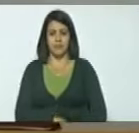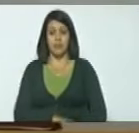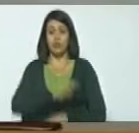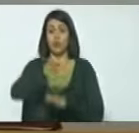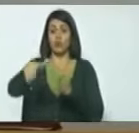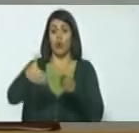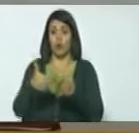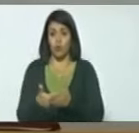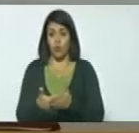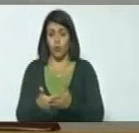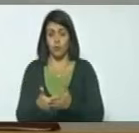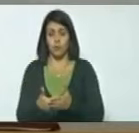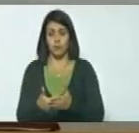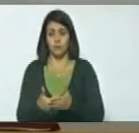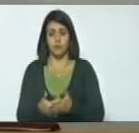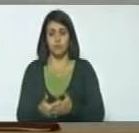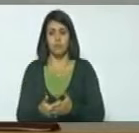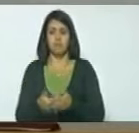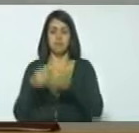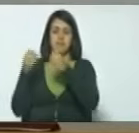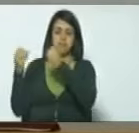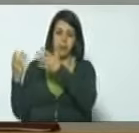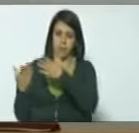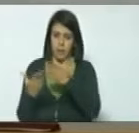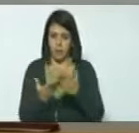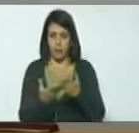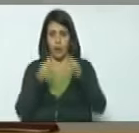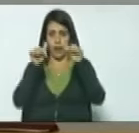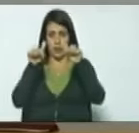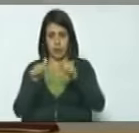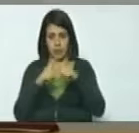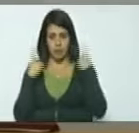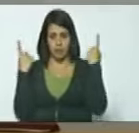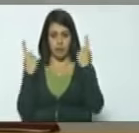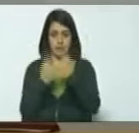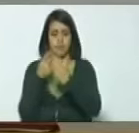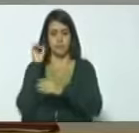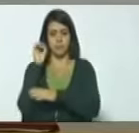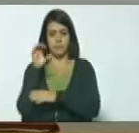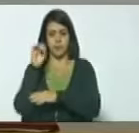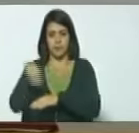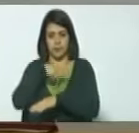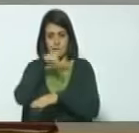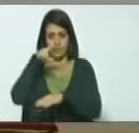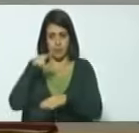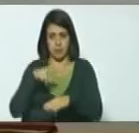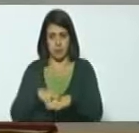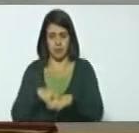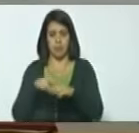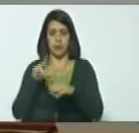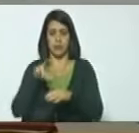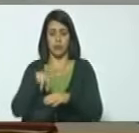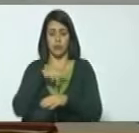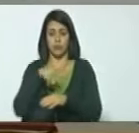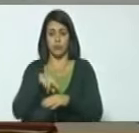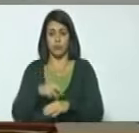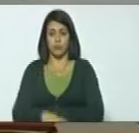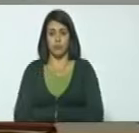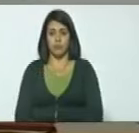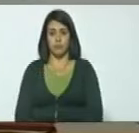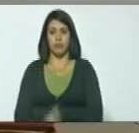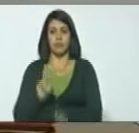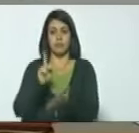Sean todas y todos muy bienvenidos al hemiciclo de sesiones de esta su Asamblea Nacional,